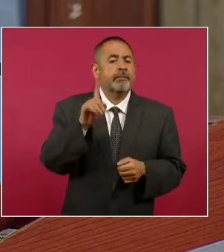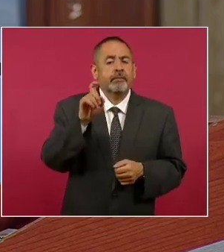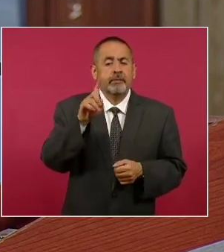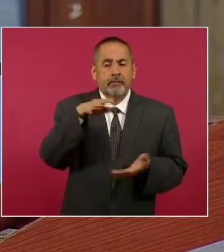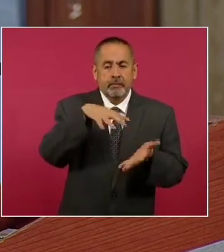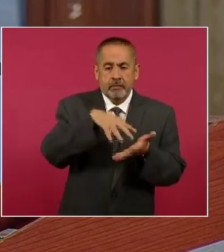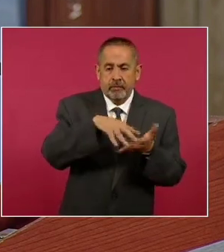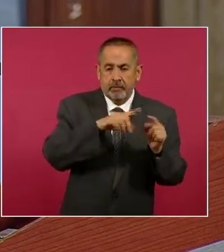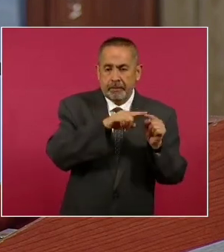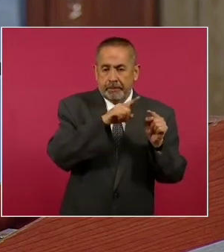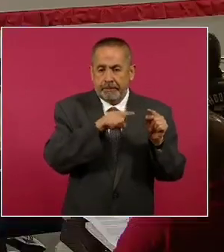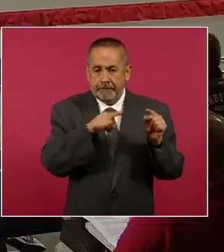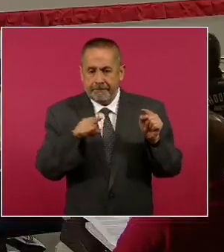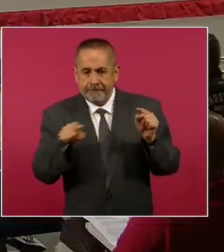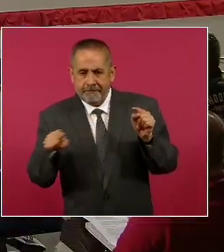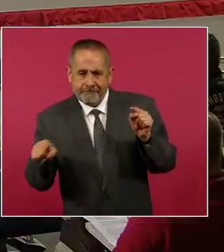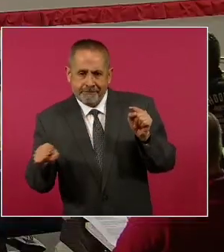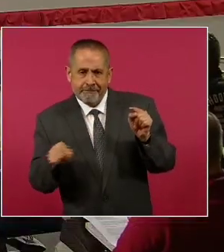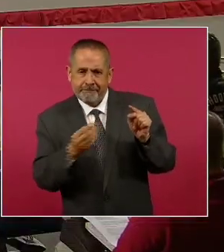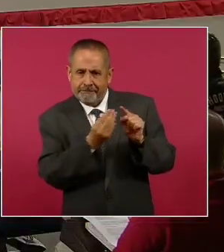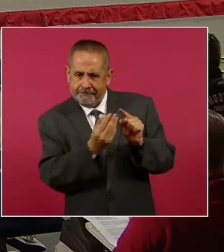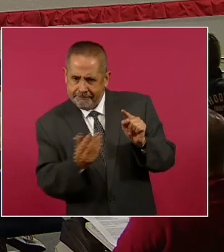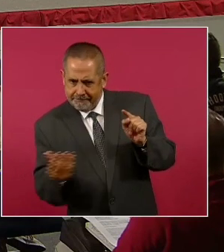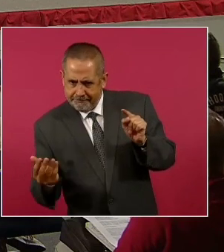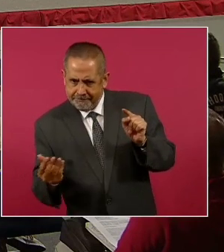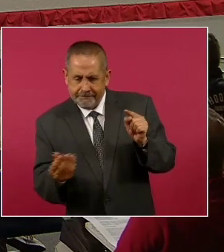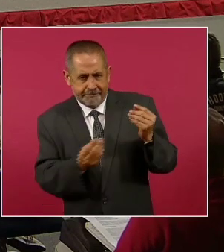Realito, sí señalar que